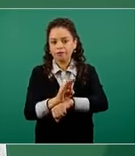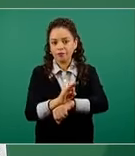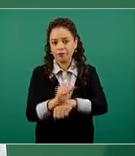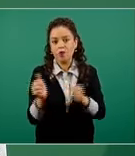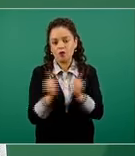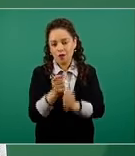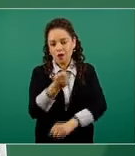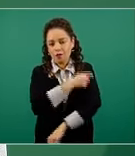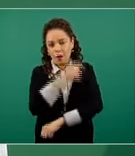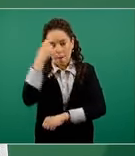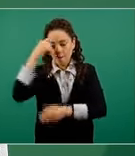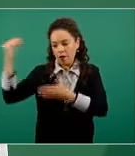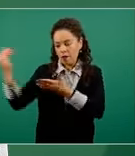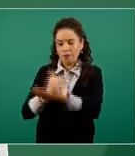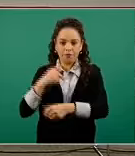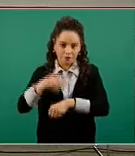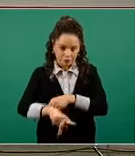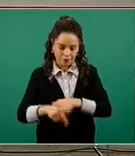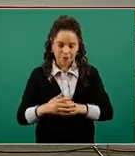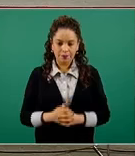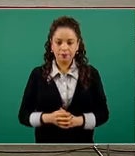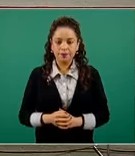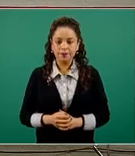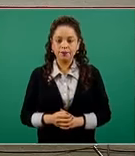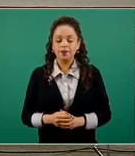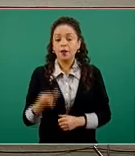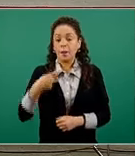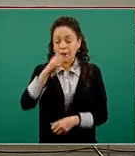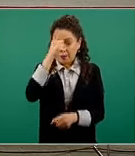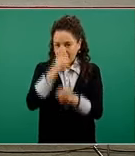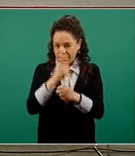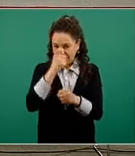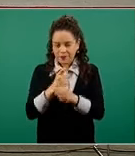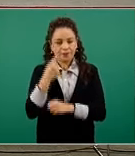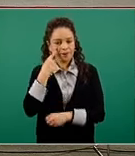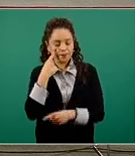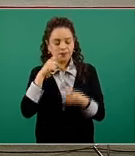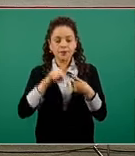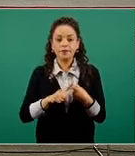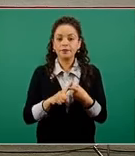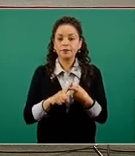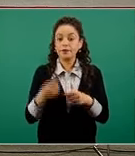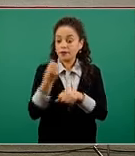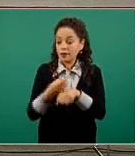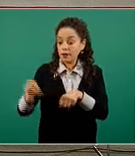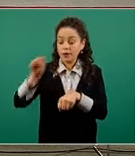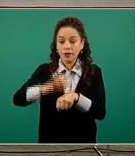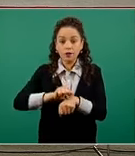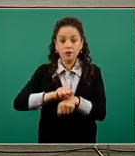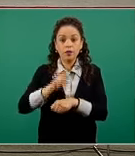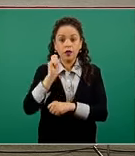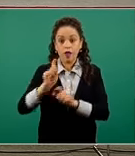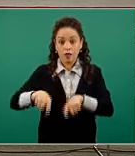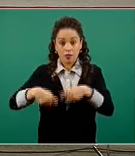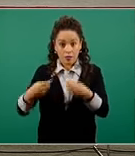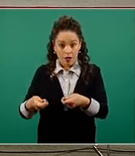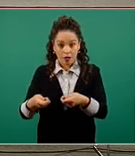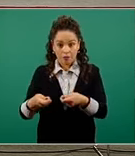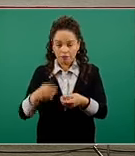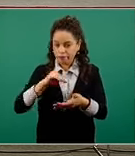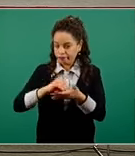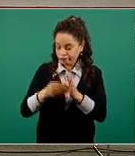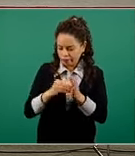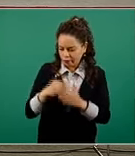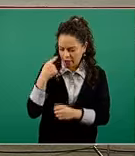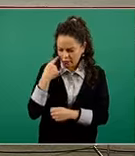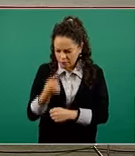Entonces, punto 1 sería, se toma la medición en la semana en la cual se define la estrategia. Entonces, dado que